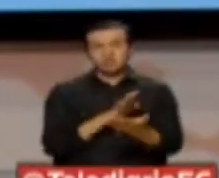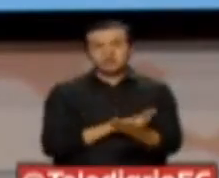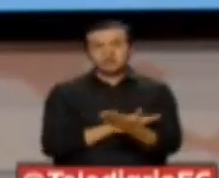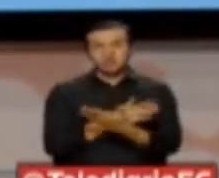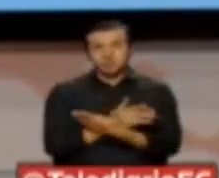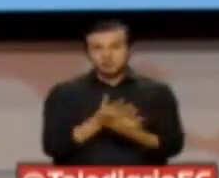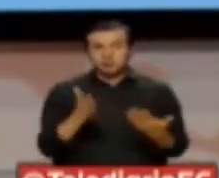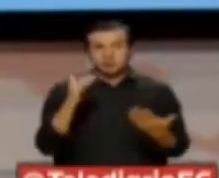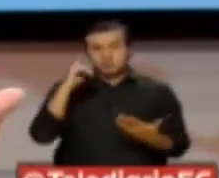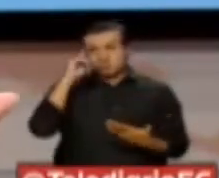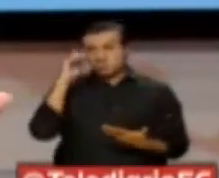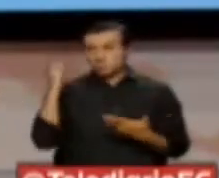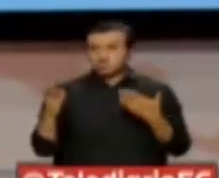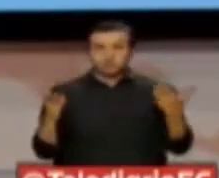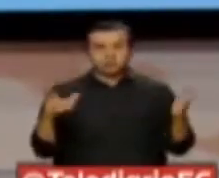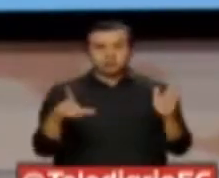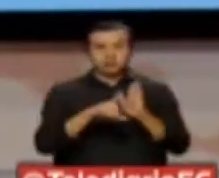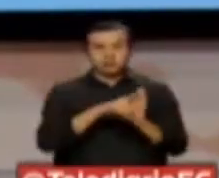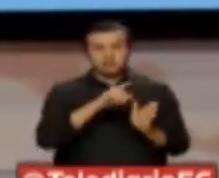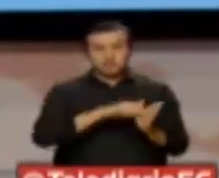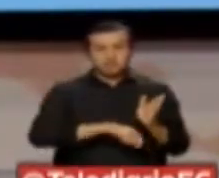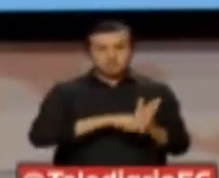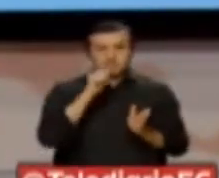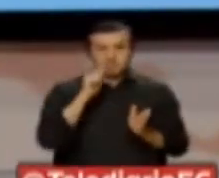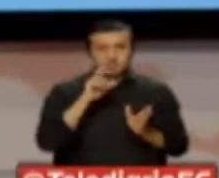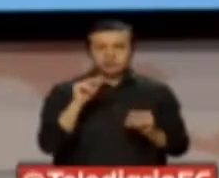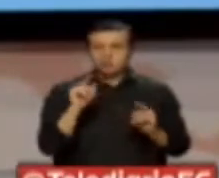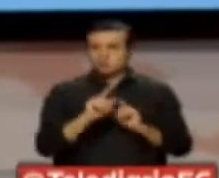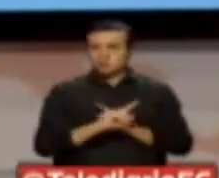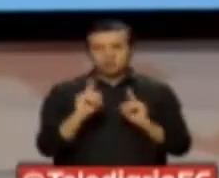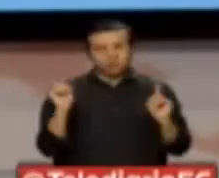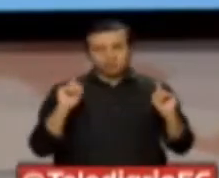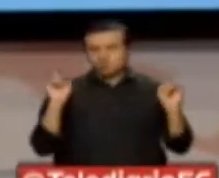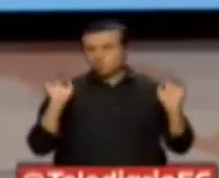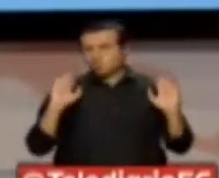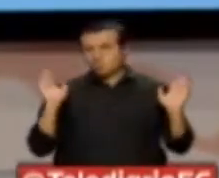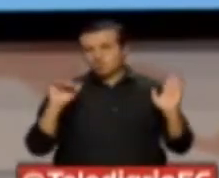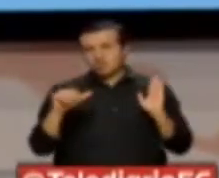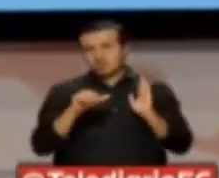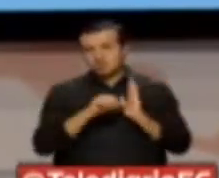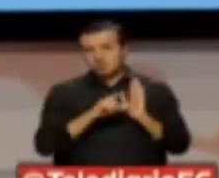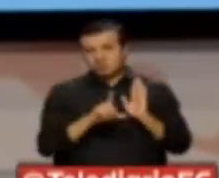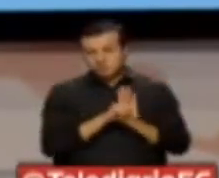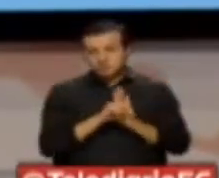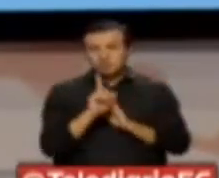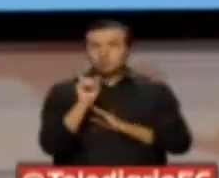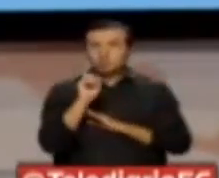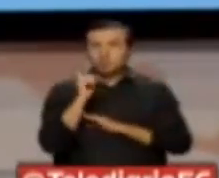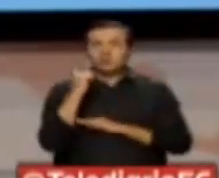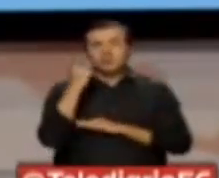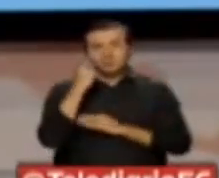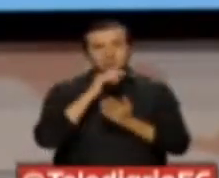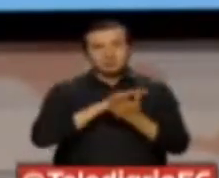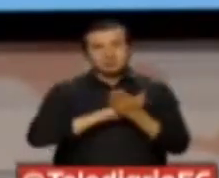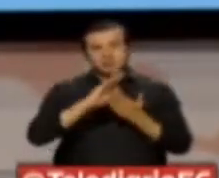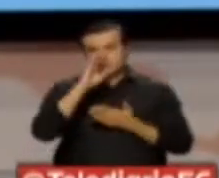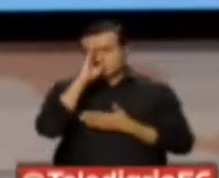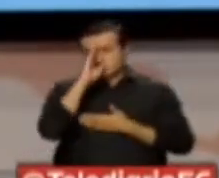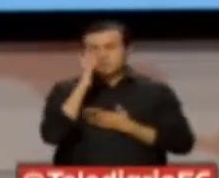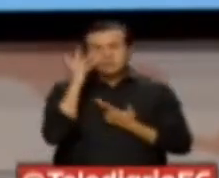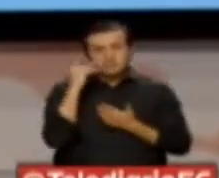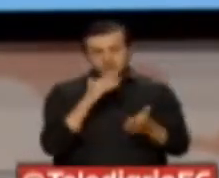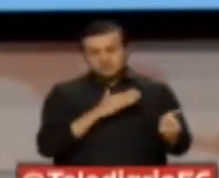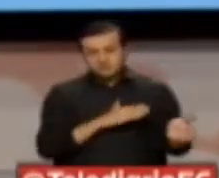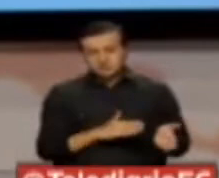de estado estado porque la ley lo faculta no queremos utilizar ese ese artículo de ley queremos hacerlo transparente como lo ha